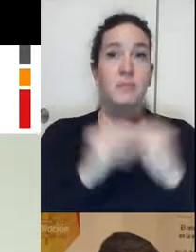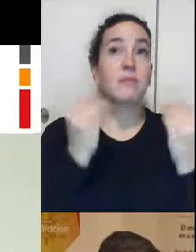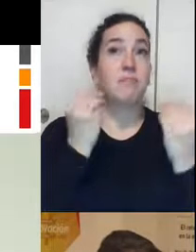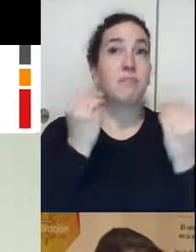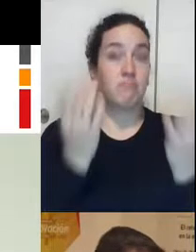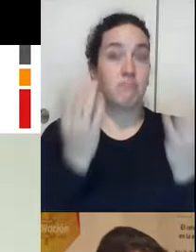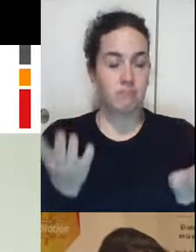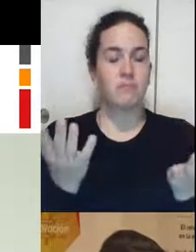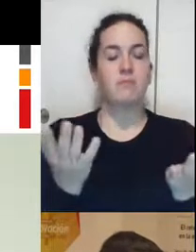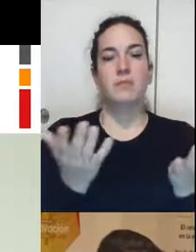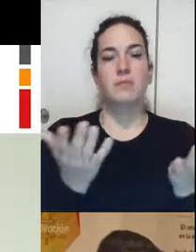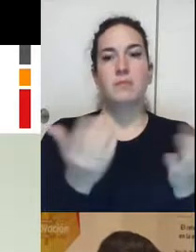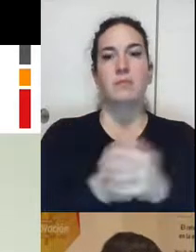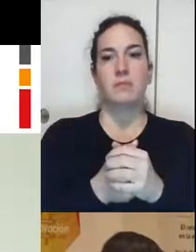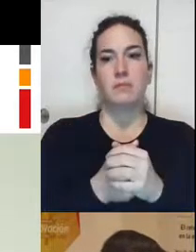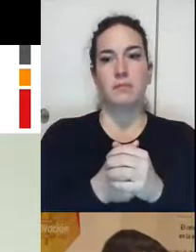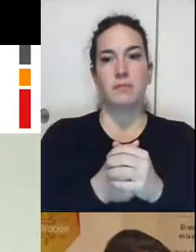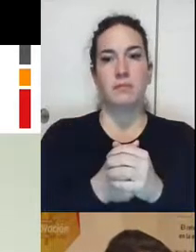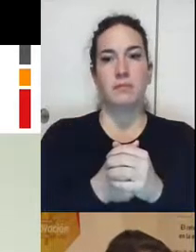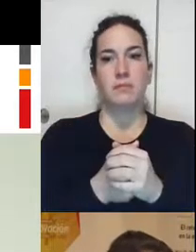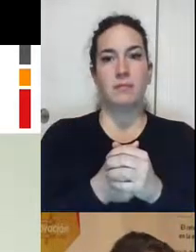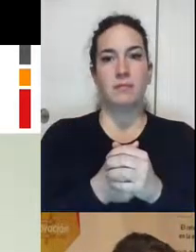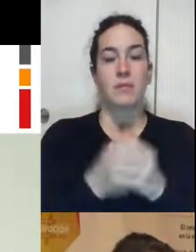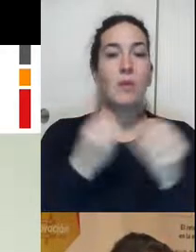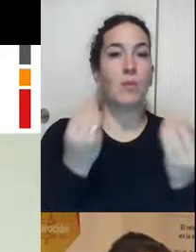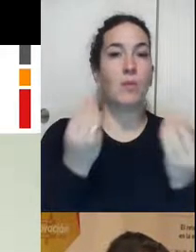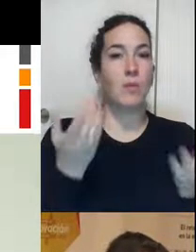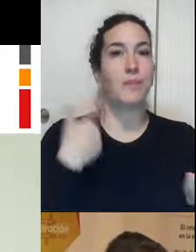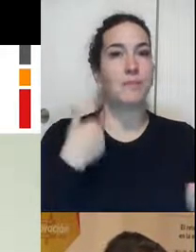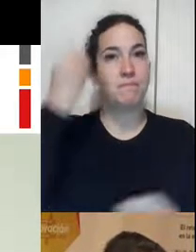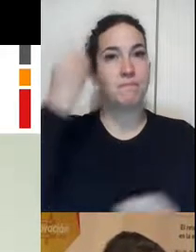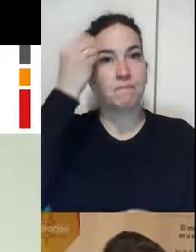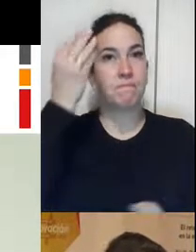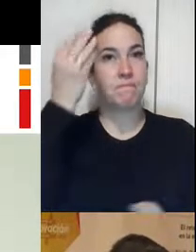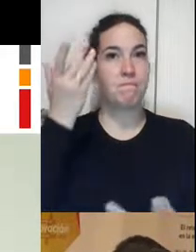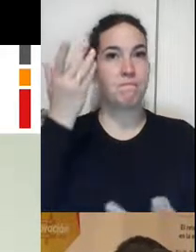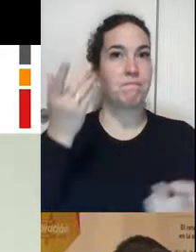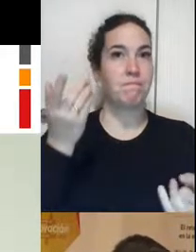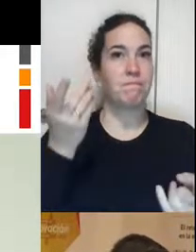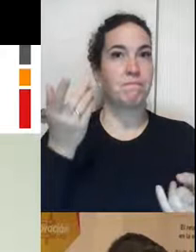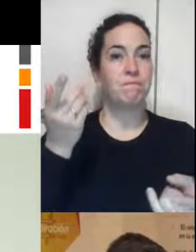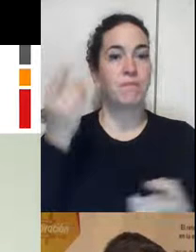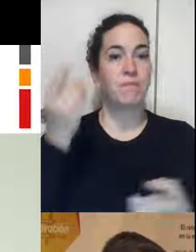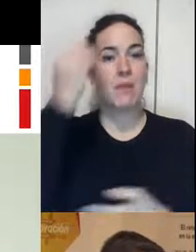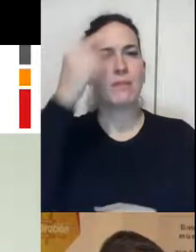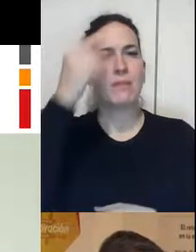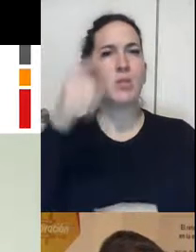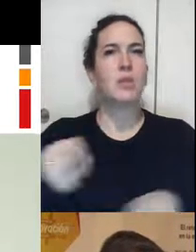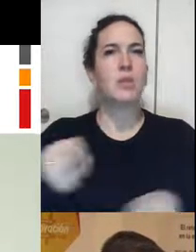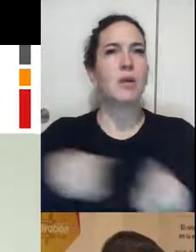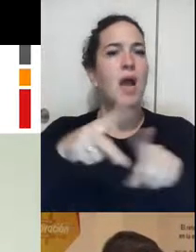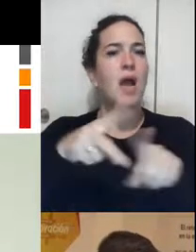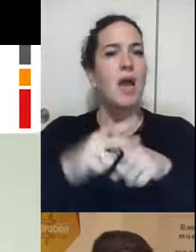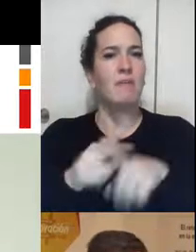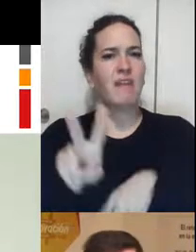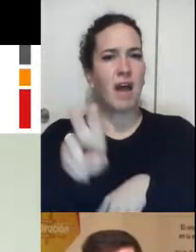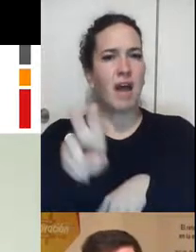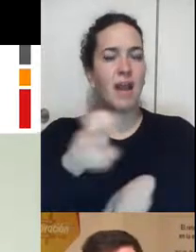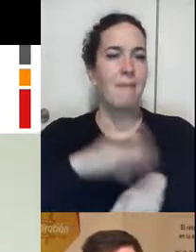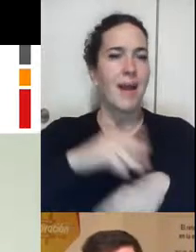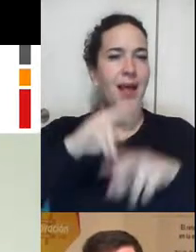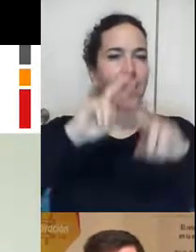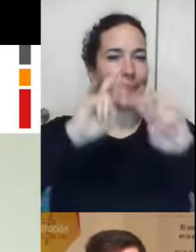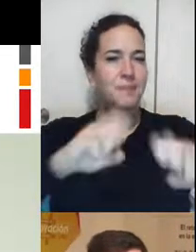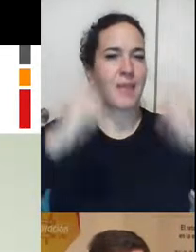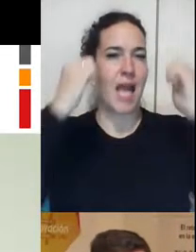cuenta la idea propuesta, creíamos que sería una herramienta útil para el estudio de las humanidades. También es,